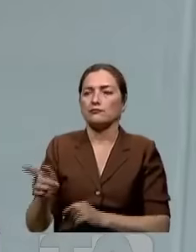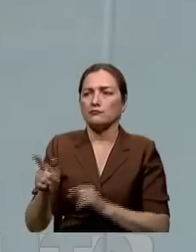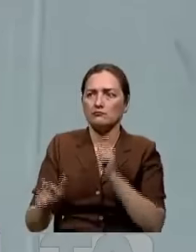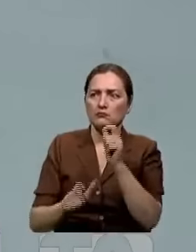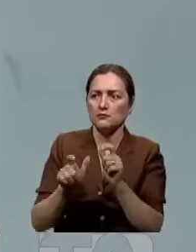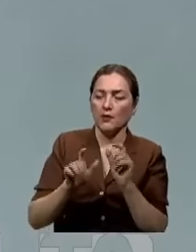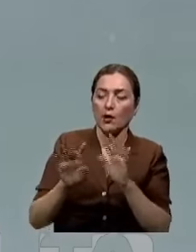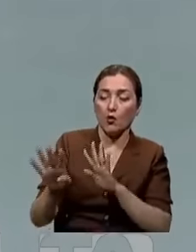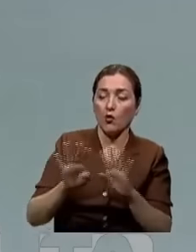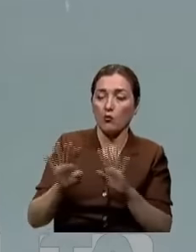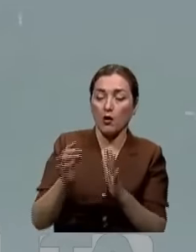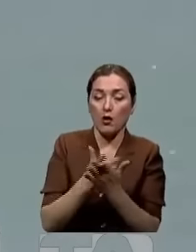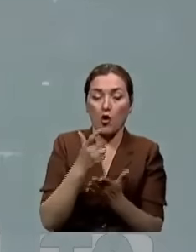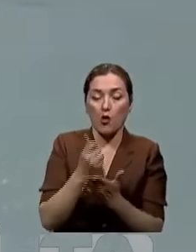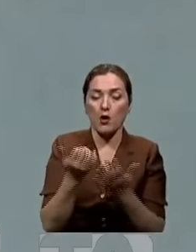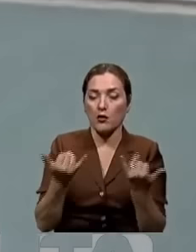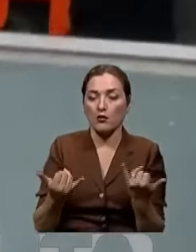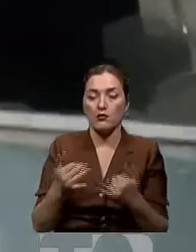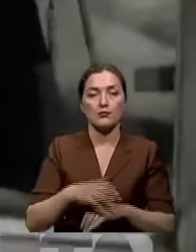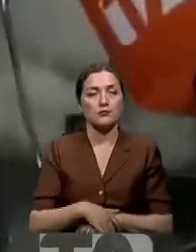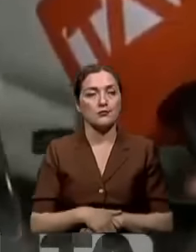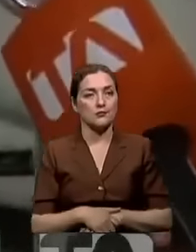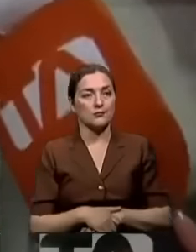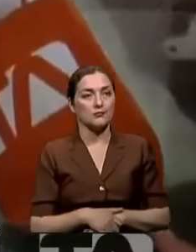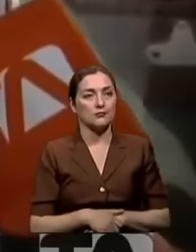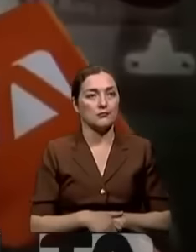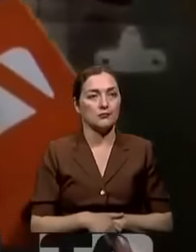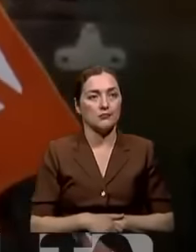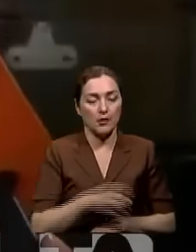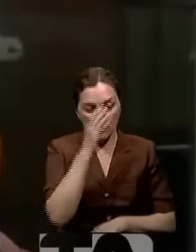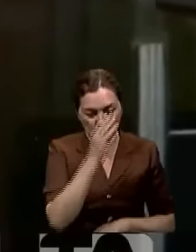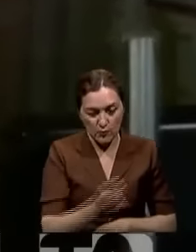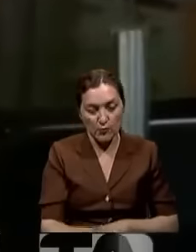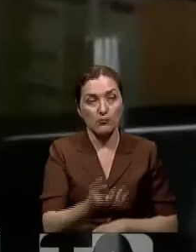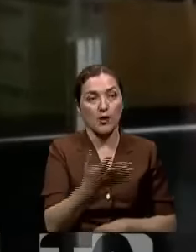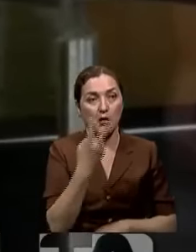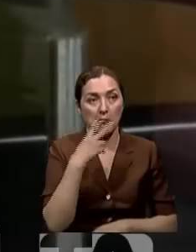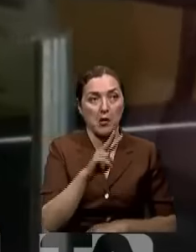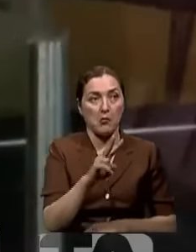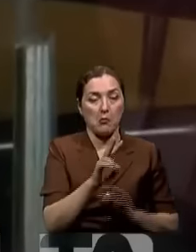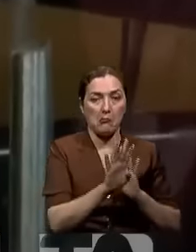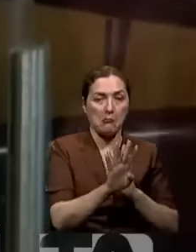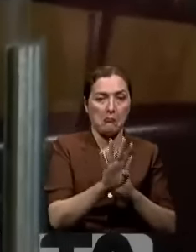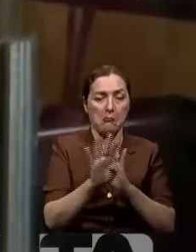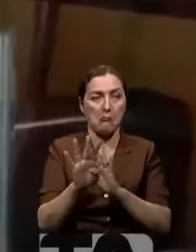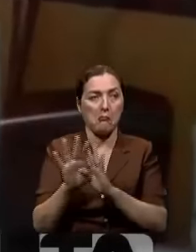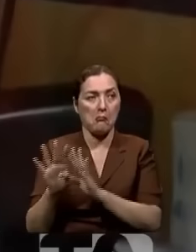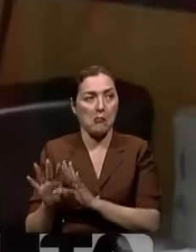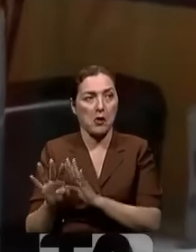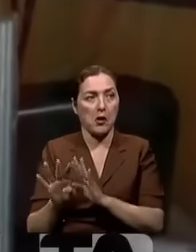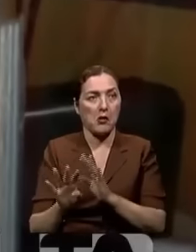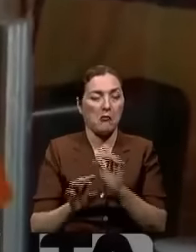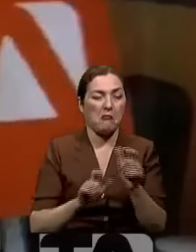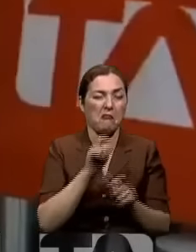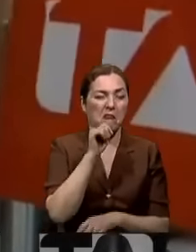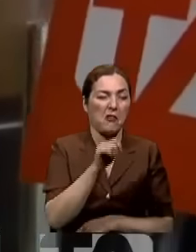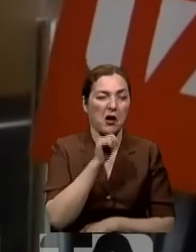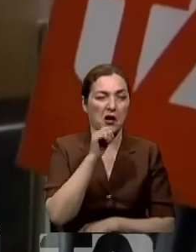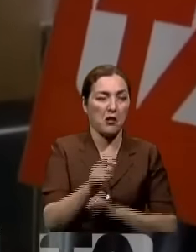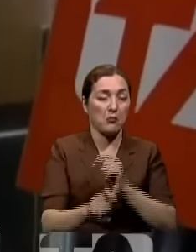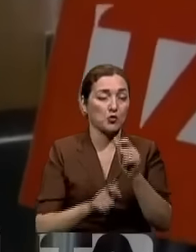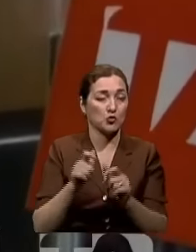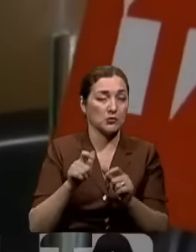afluencia de personas hasta el momento? Buenos días, tal cual como ustedes miran, no hay nada de afluencia de pasajeros todavía. ¿Esperan